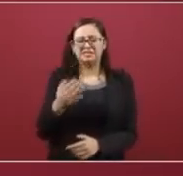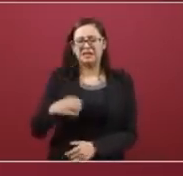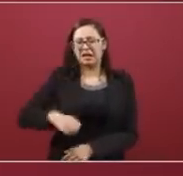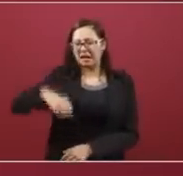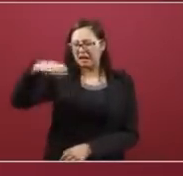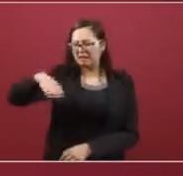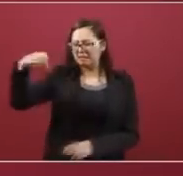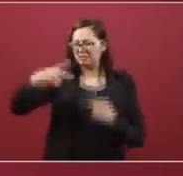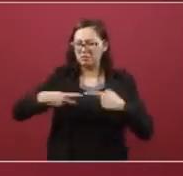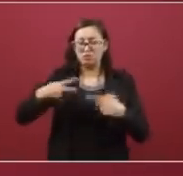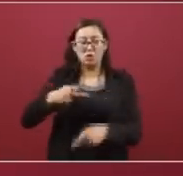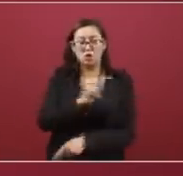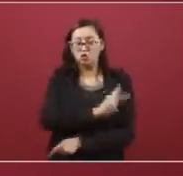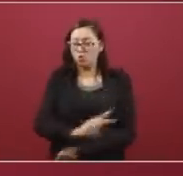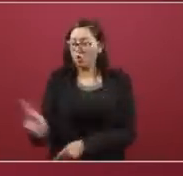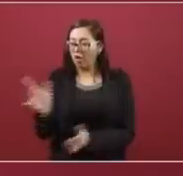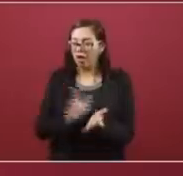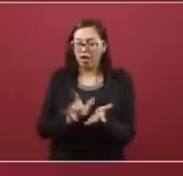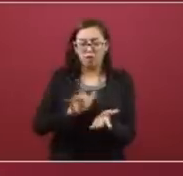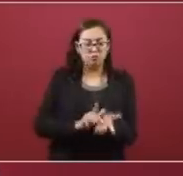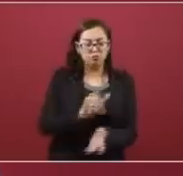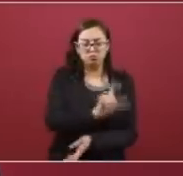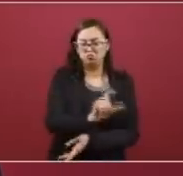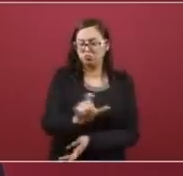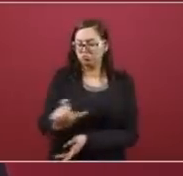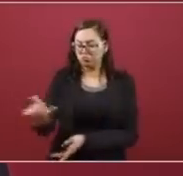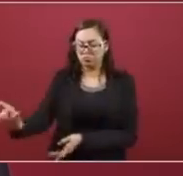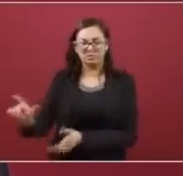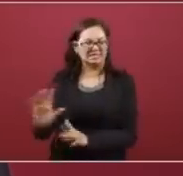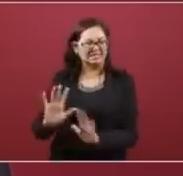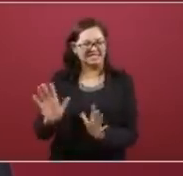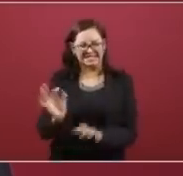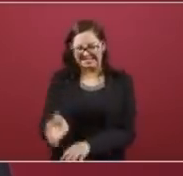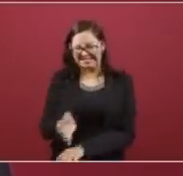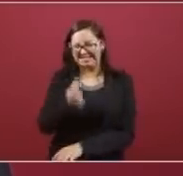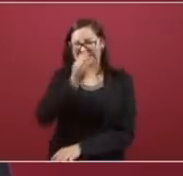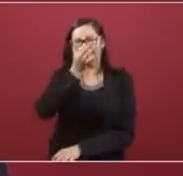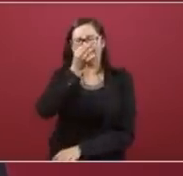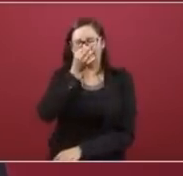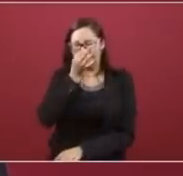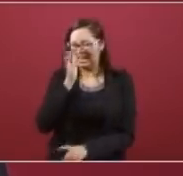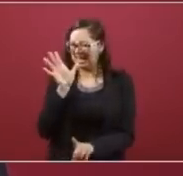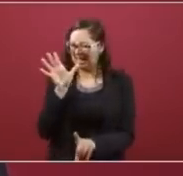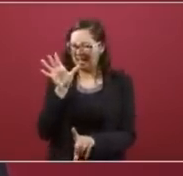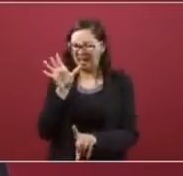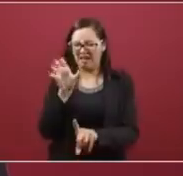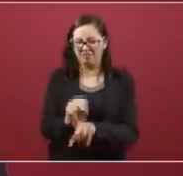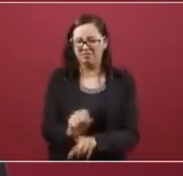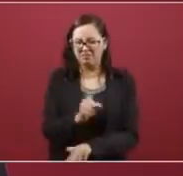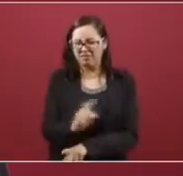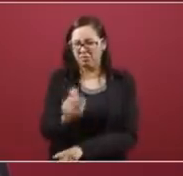adultos mayores. Es el programa que va más avanzado.